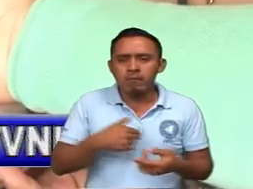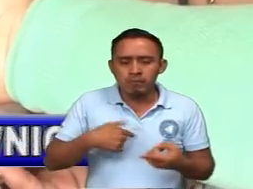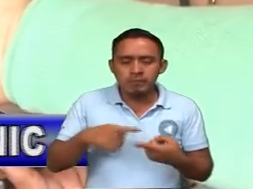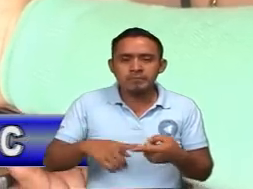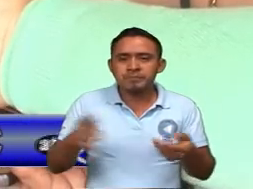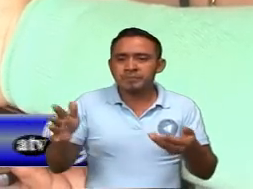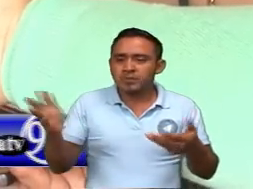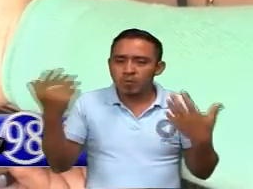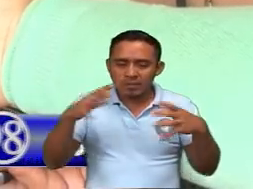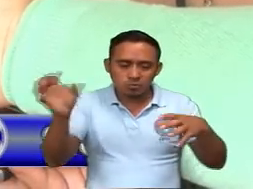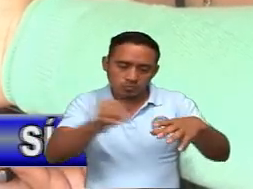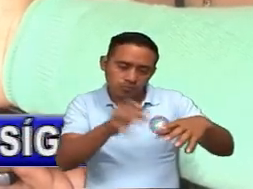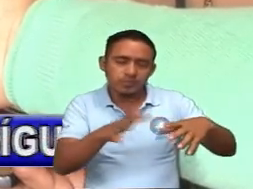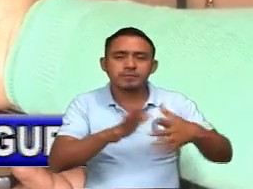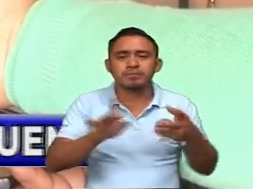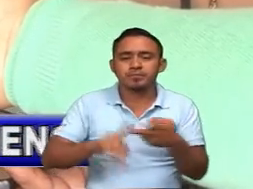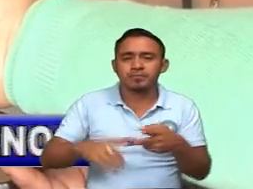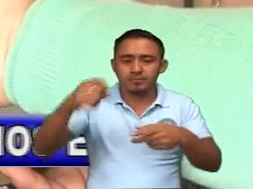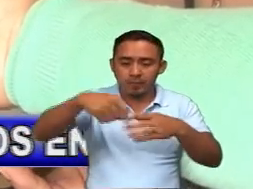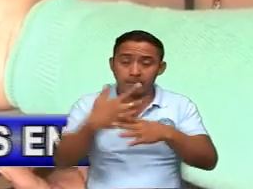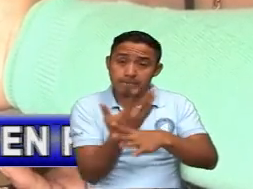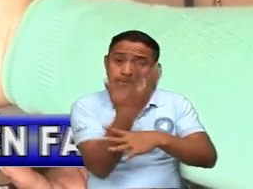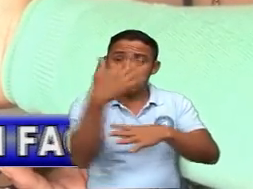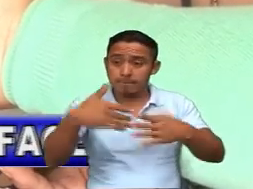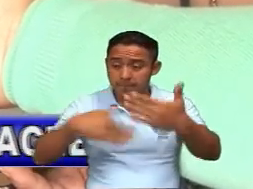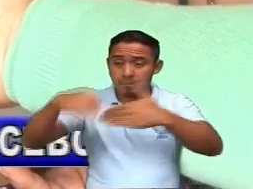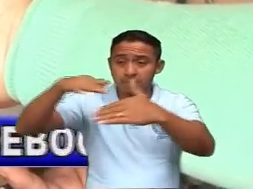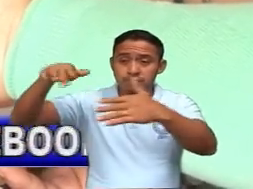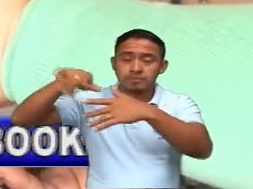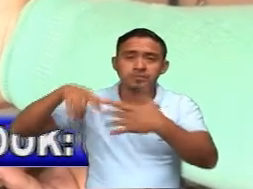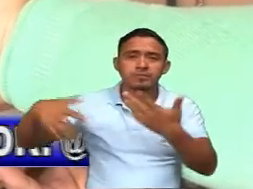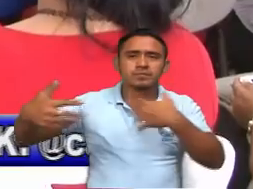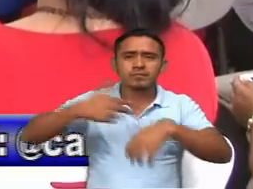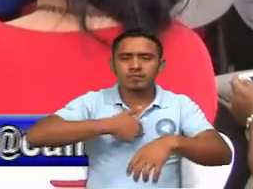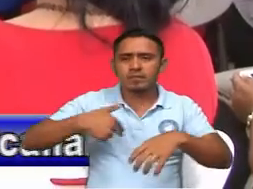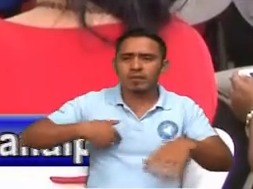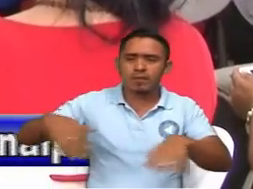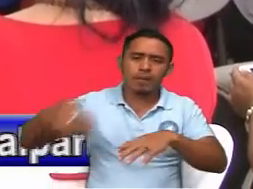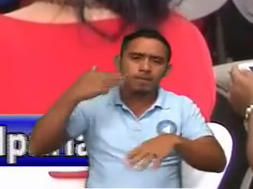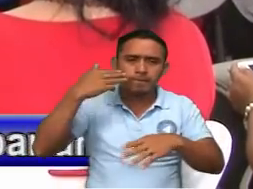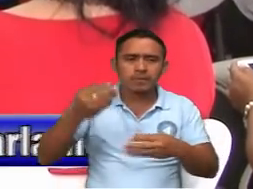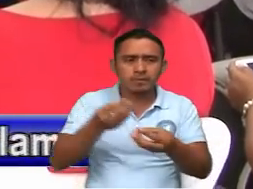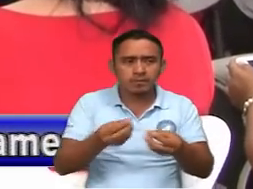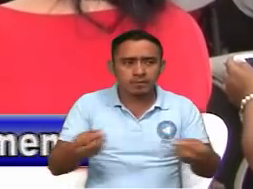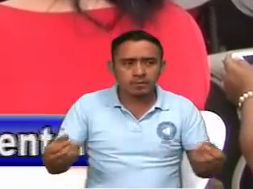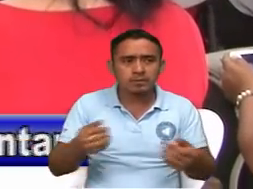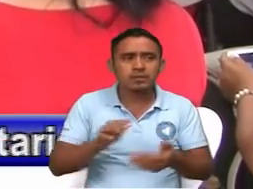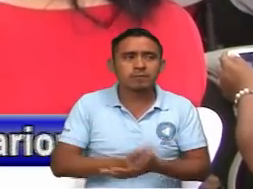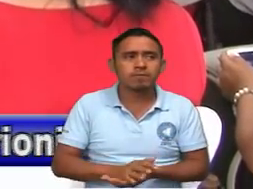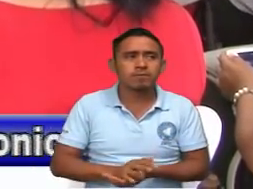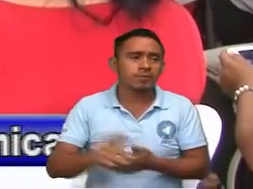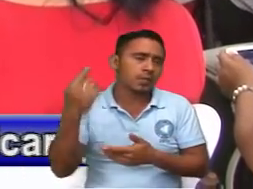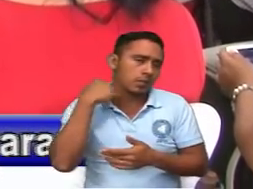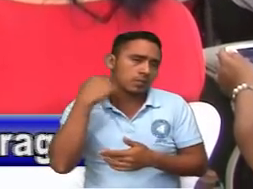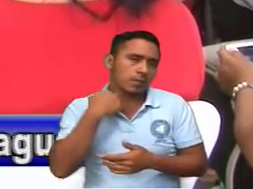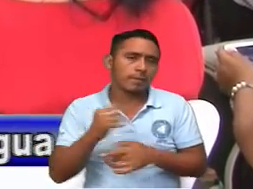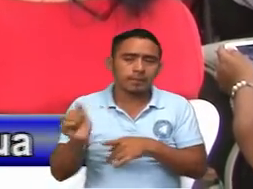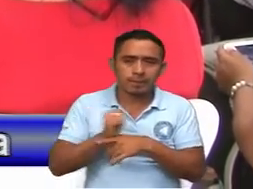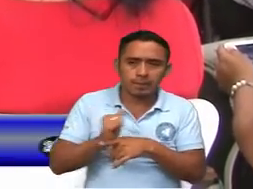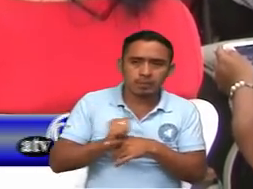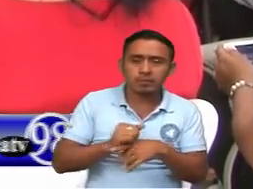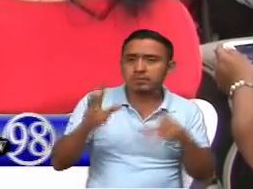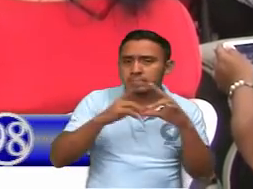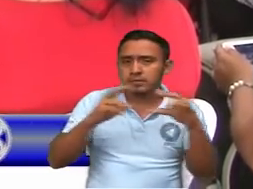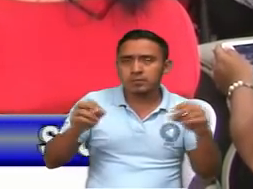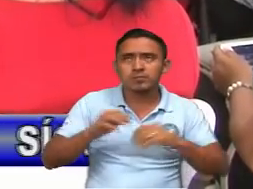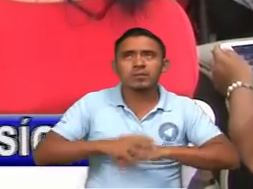reciclar, vamos a hacer jornadas de reforestación, jornadas siempre para nuestra madre tierra y siendo siempre práctico para nuestra